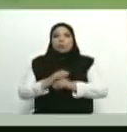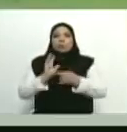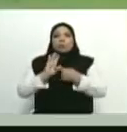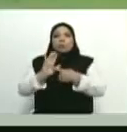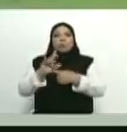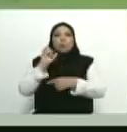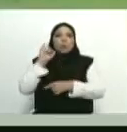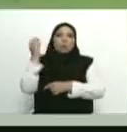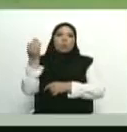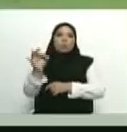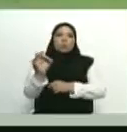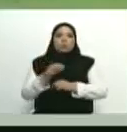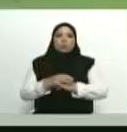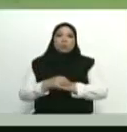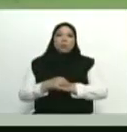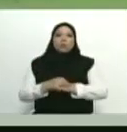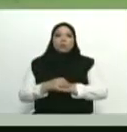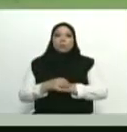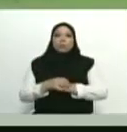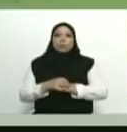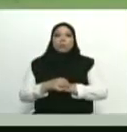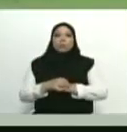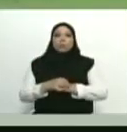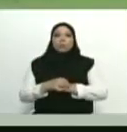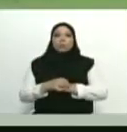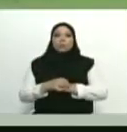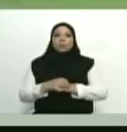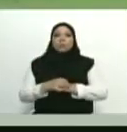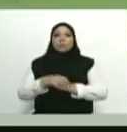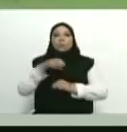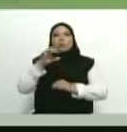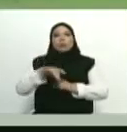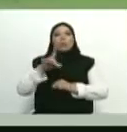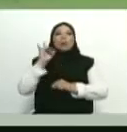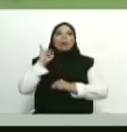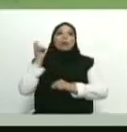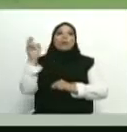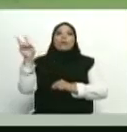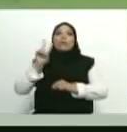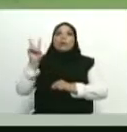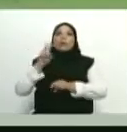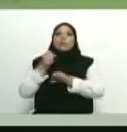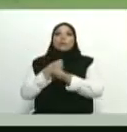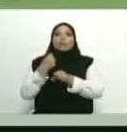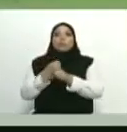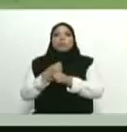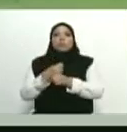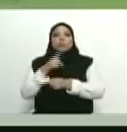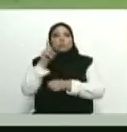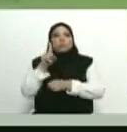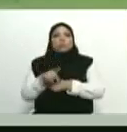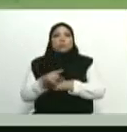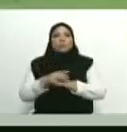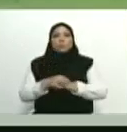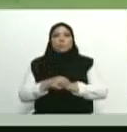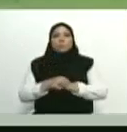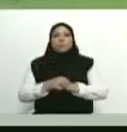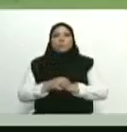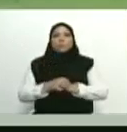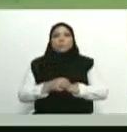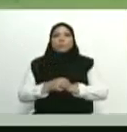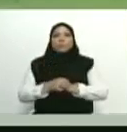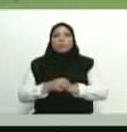el Guárico, un estado fundamental, uno de los estados más grandes del país. Y también allá están las